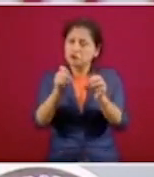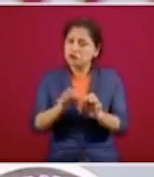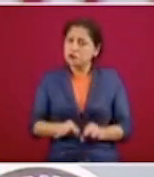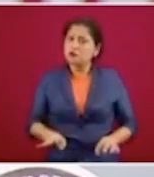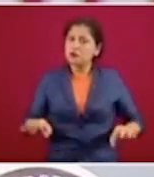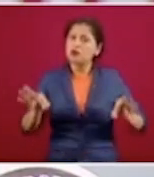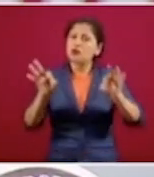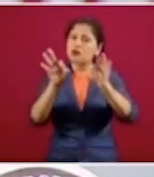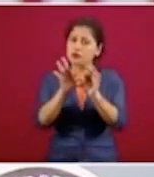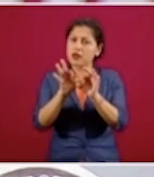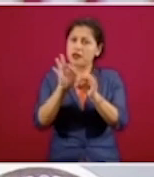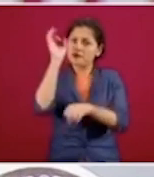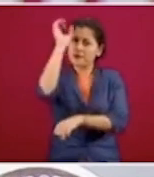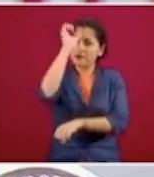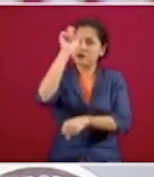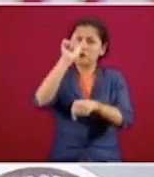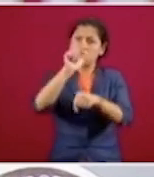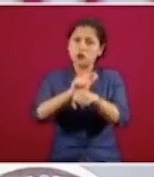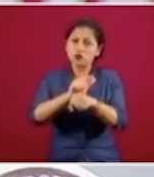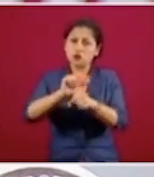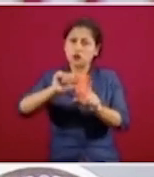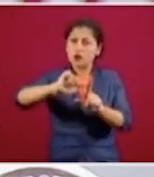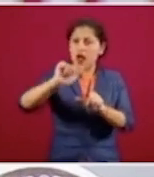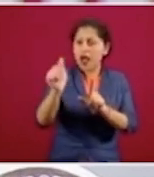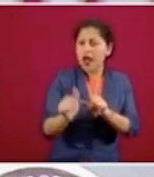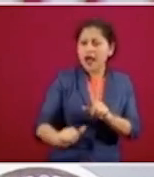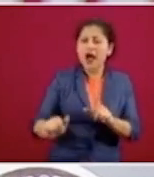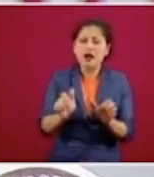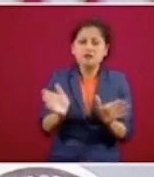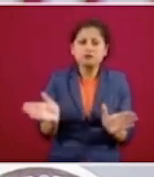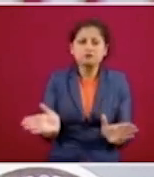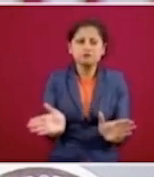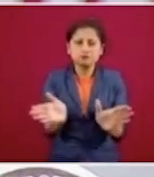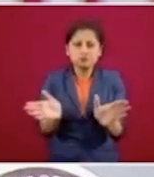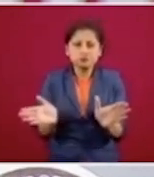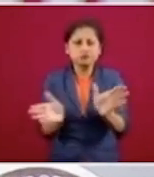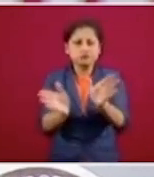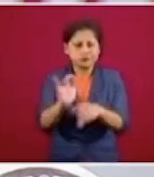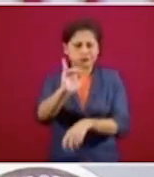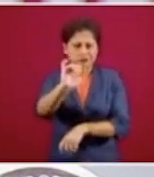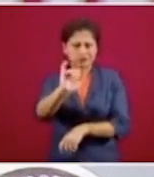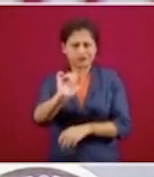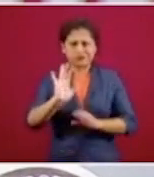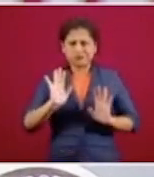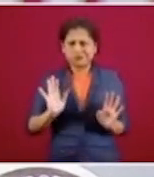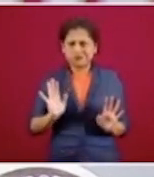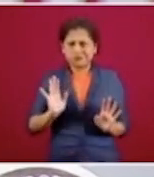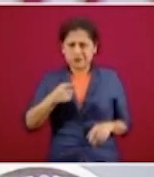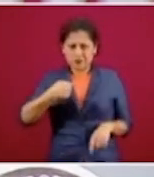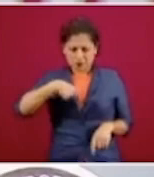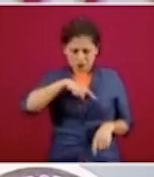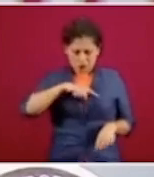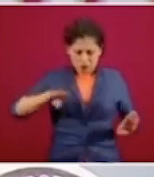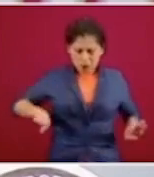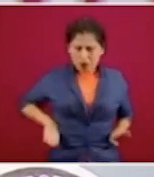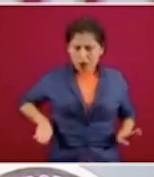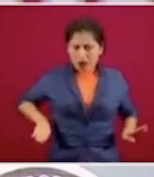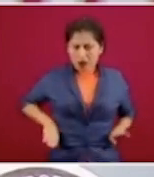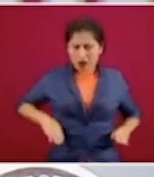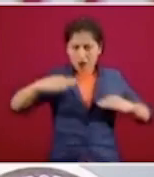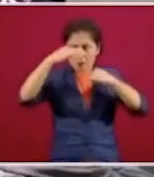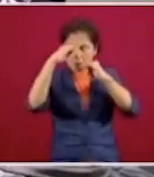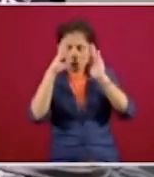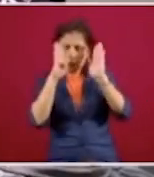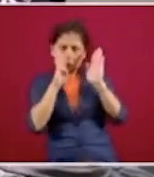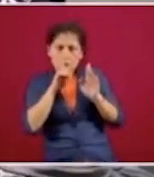el fomento a la cultura, a las artes, no somos conservadores.